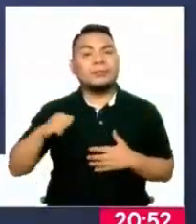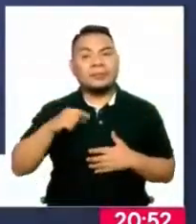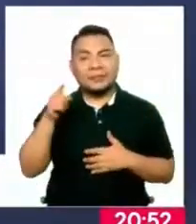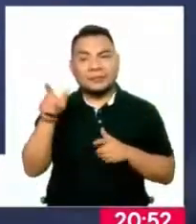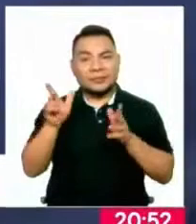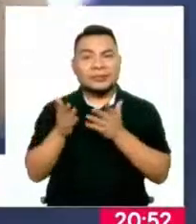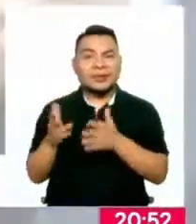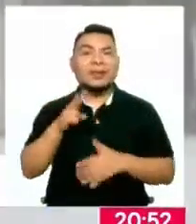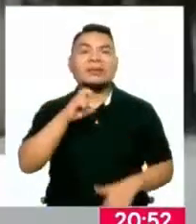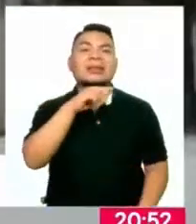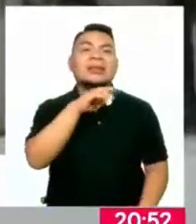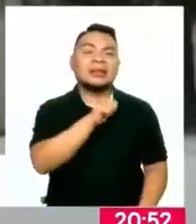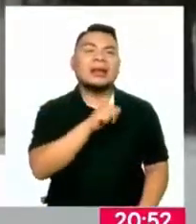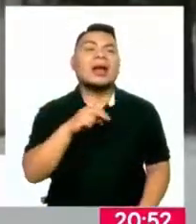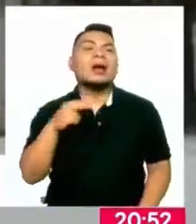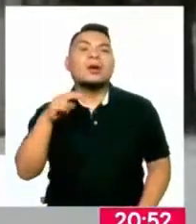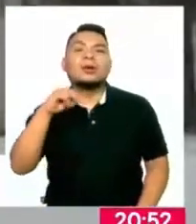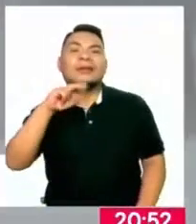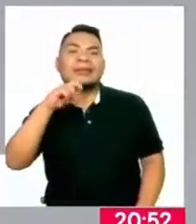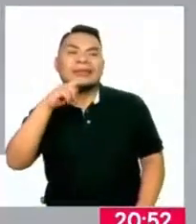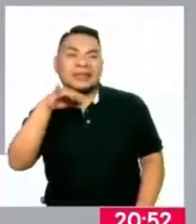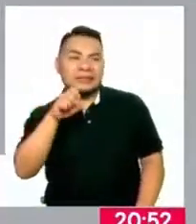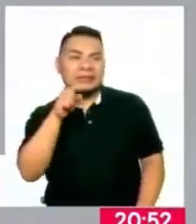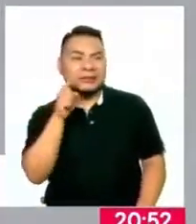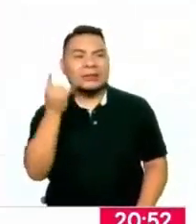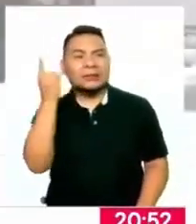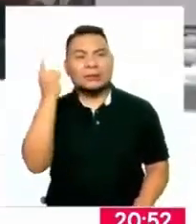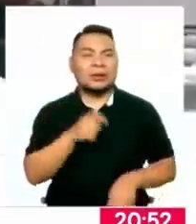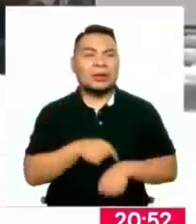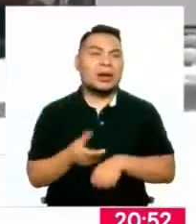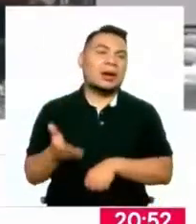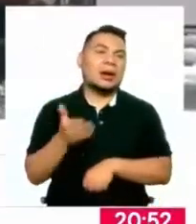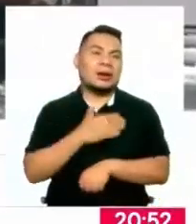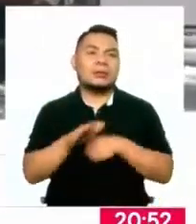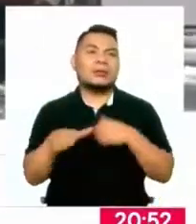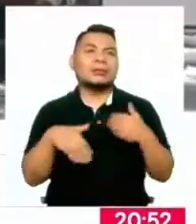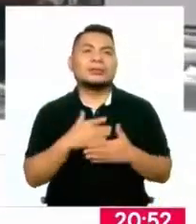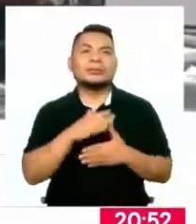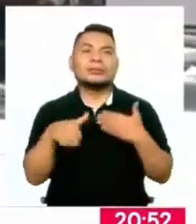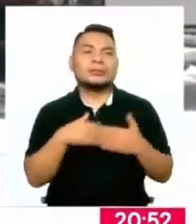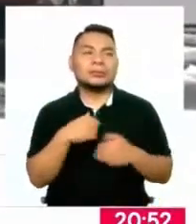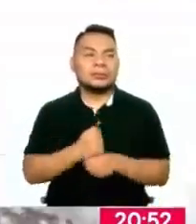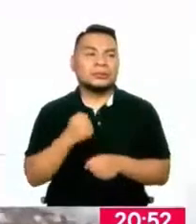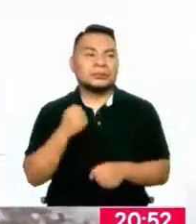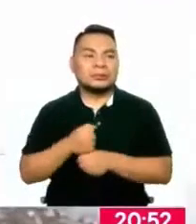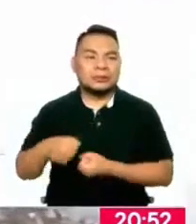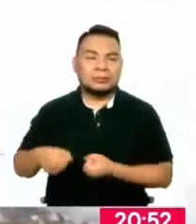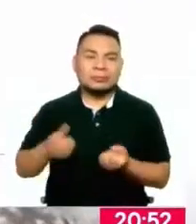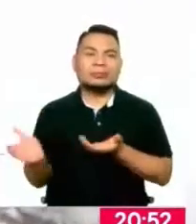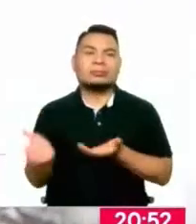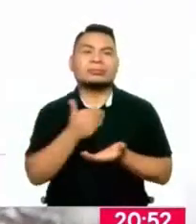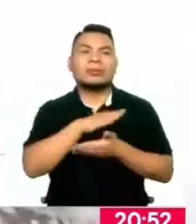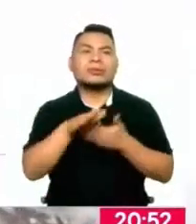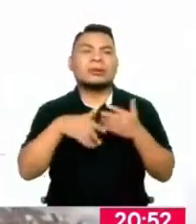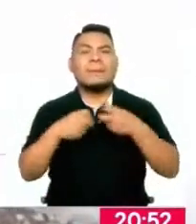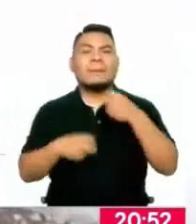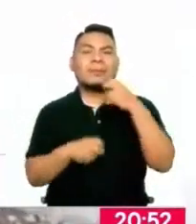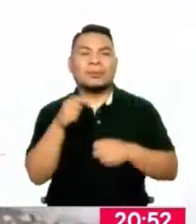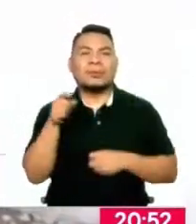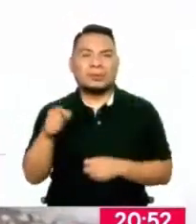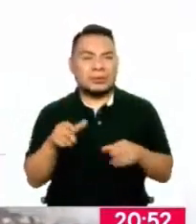como Virginia o Nueva Jersey declararon la emergencia días antes para movilizar recursos ante los problemas que puedan